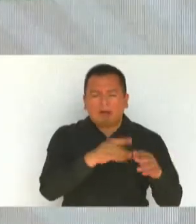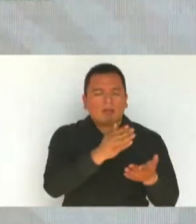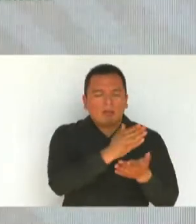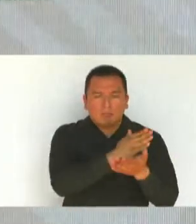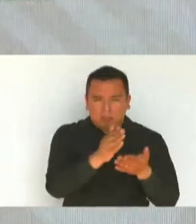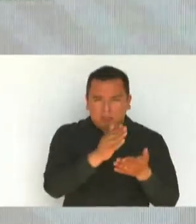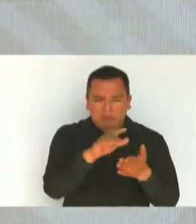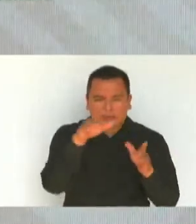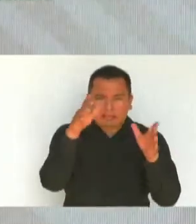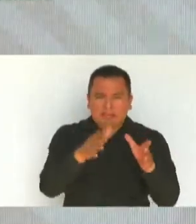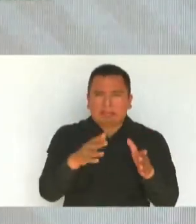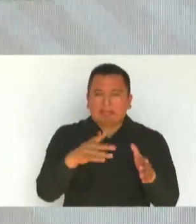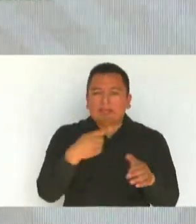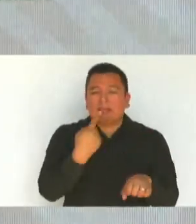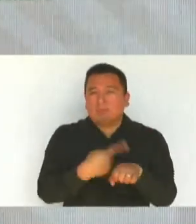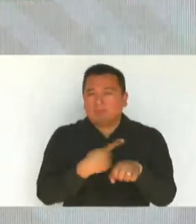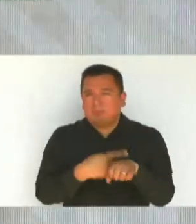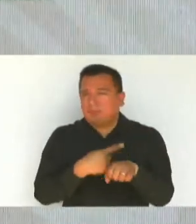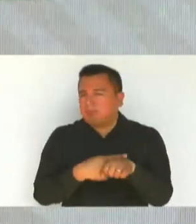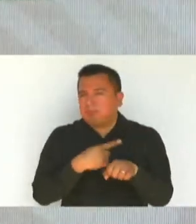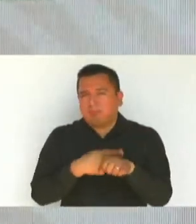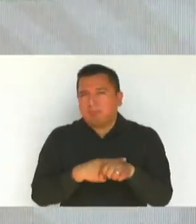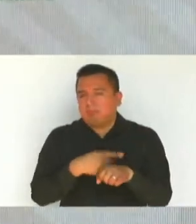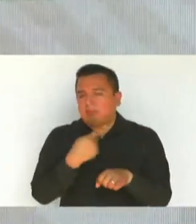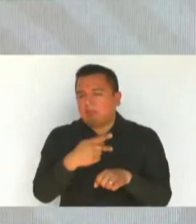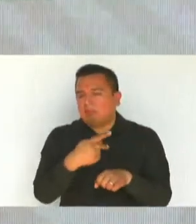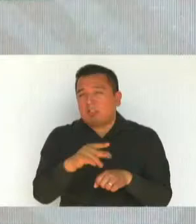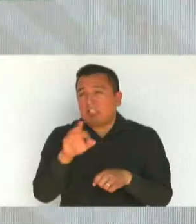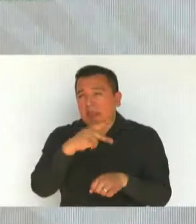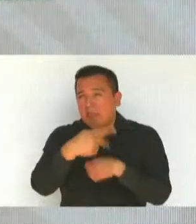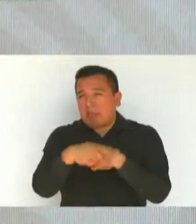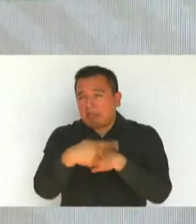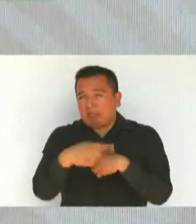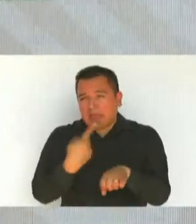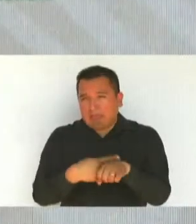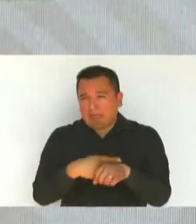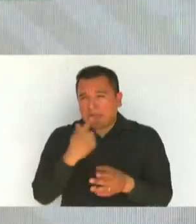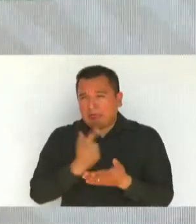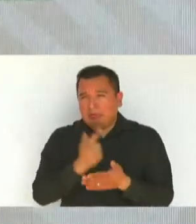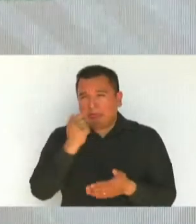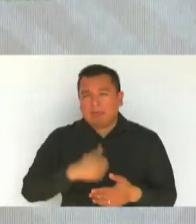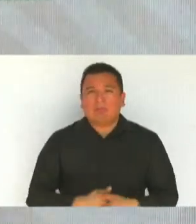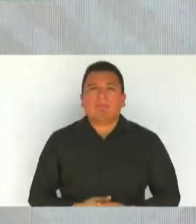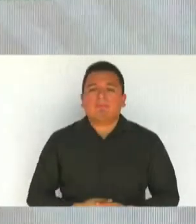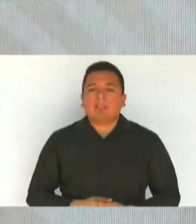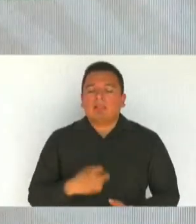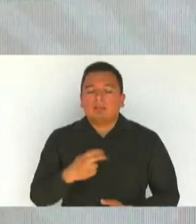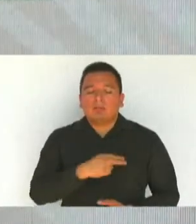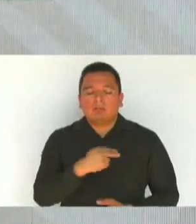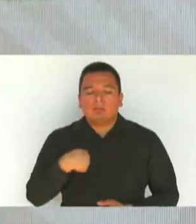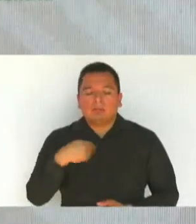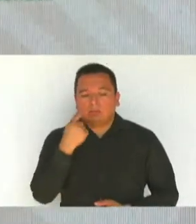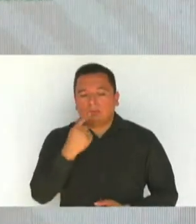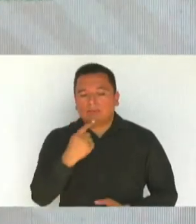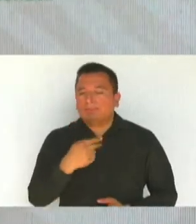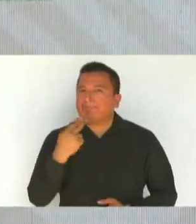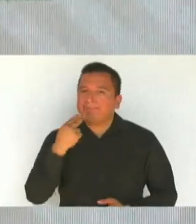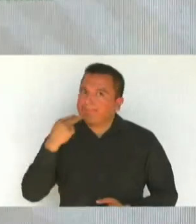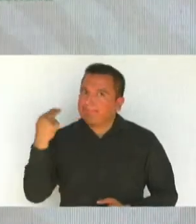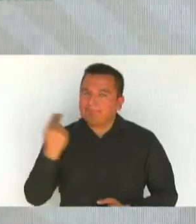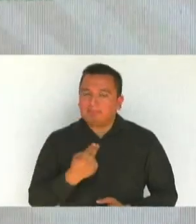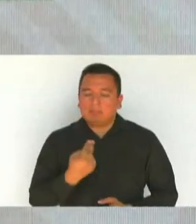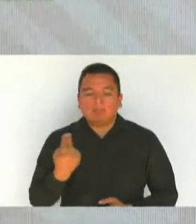enfermedad crónica o condición de riesgo, lo que recalca la urgente necesidad de reforzar nuestras